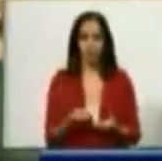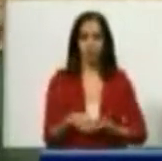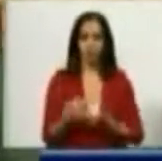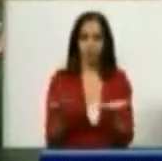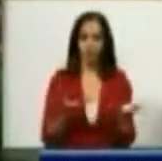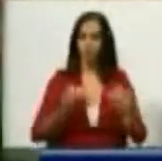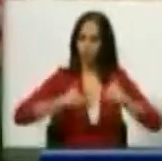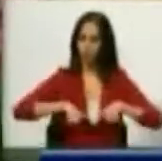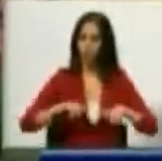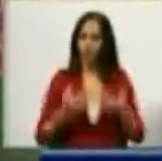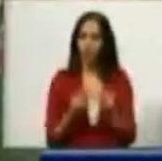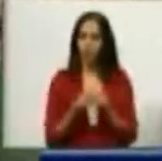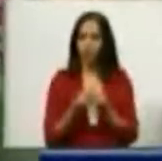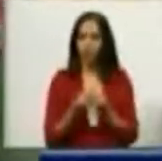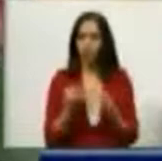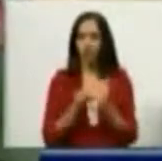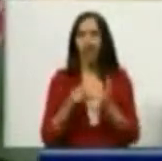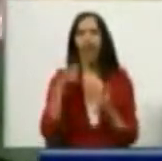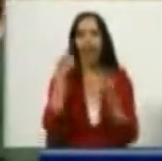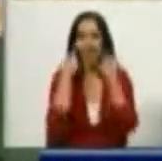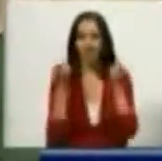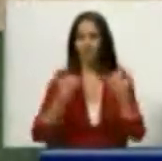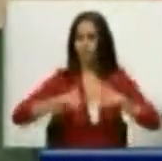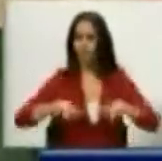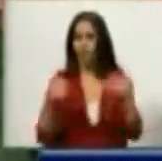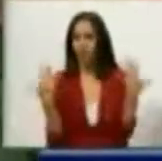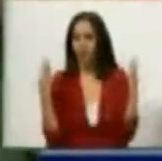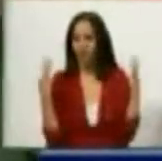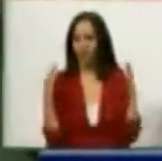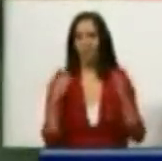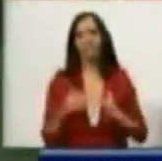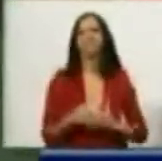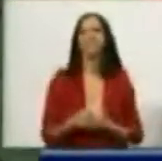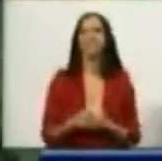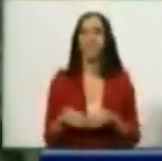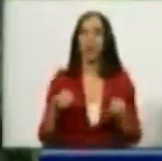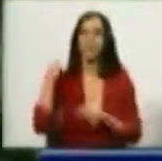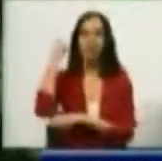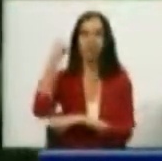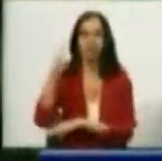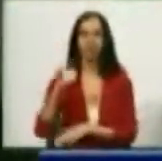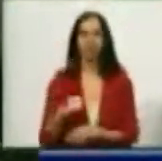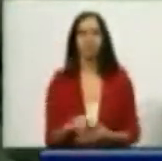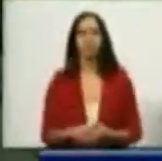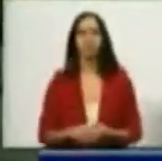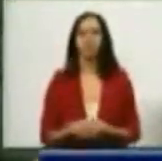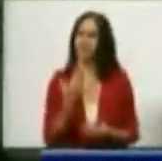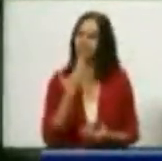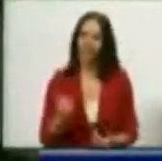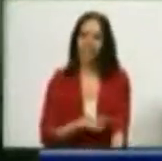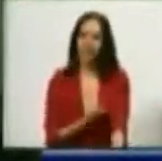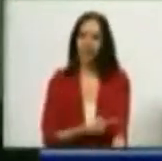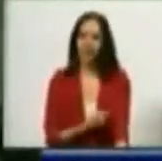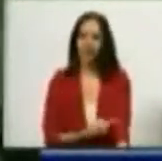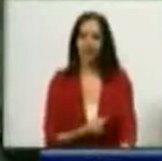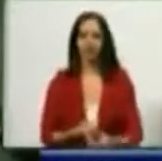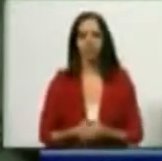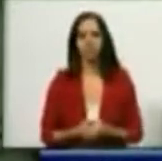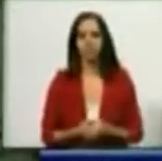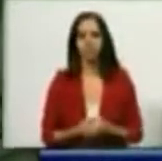su hijo Gustavito no importa venceremos Gracias hermano